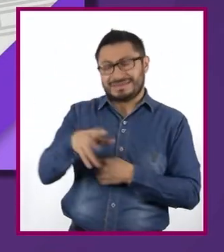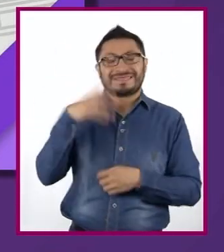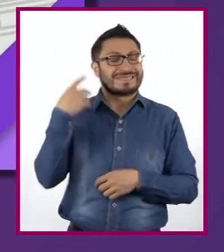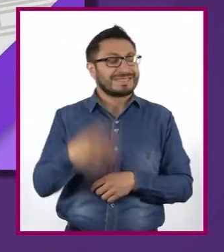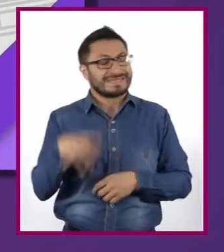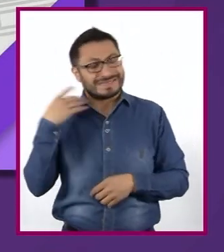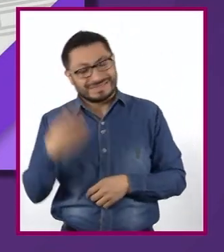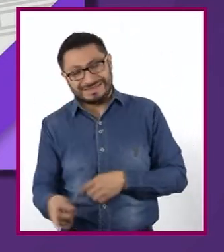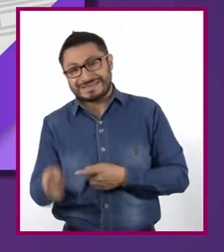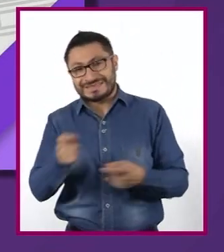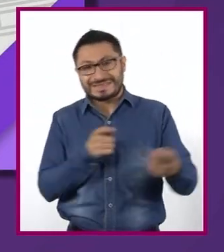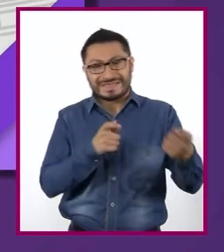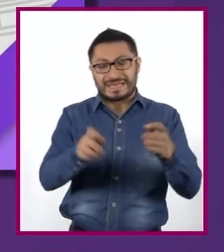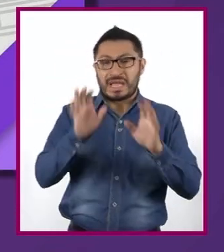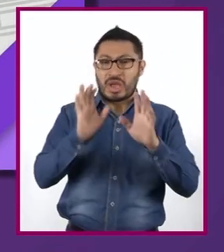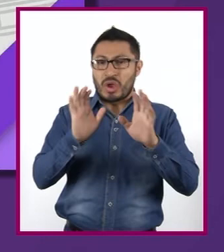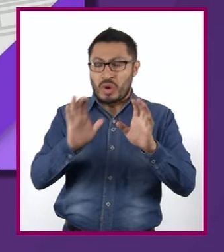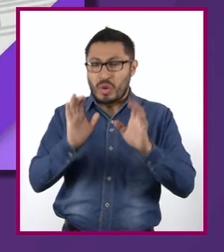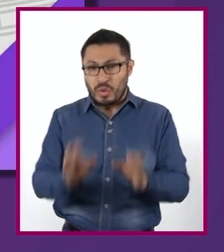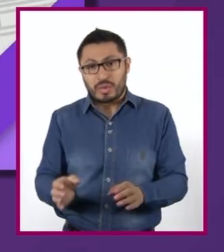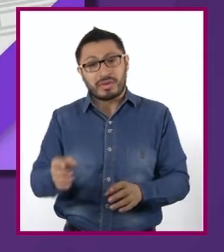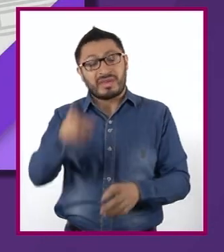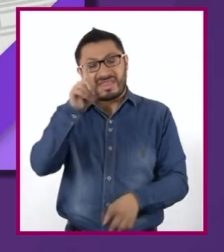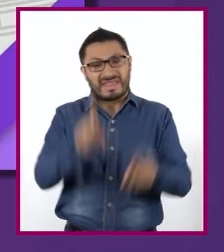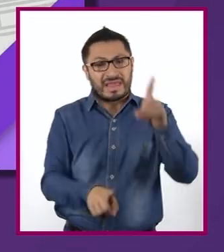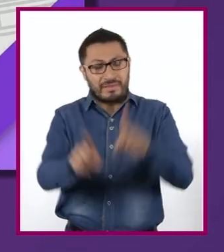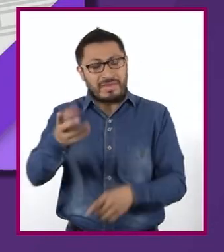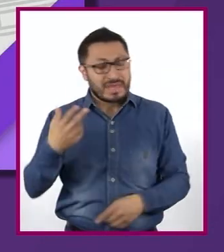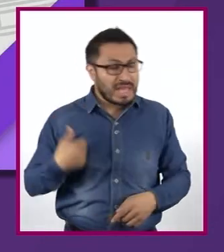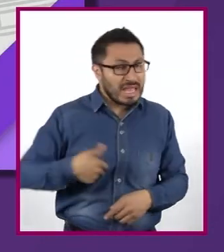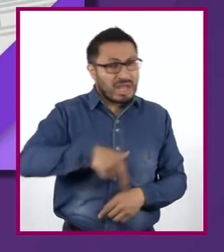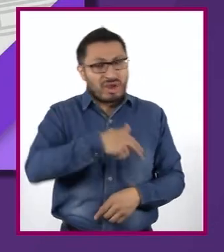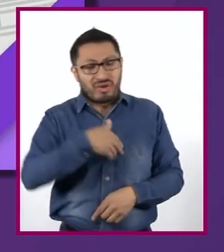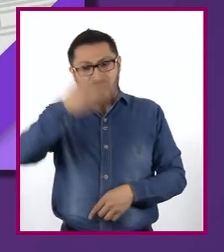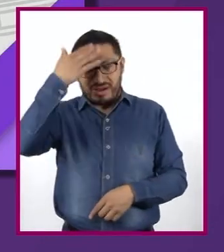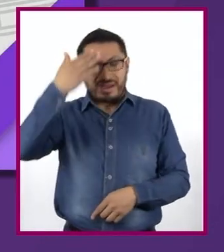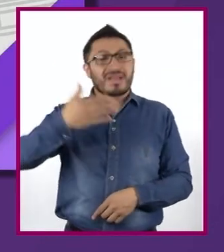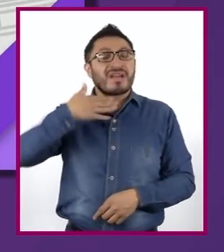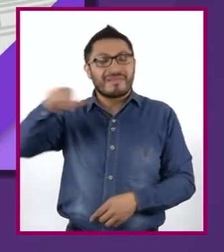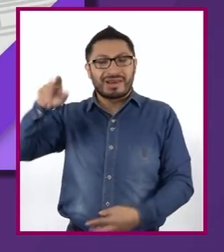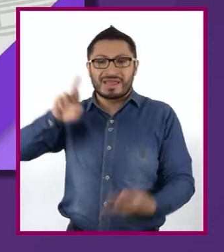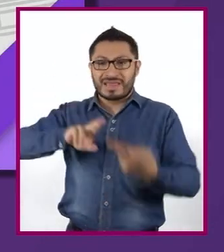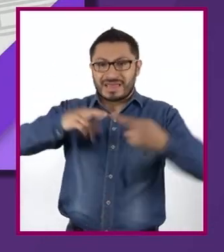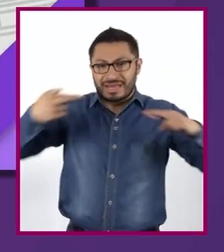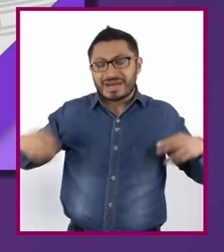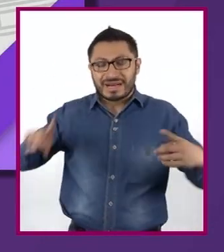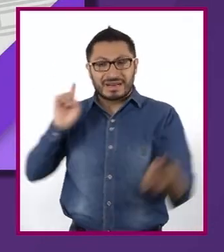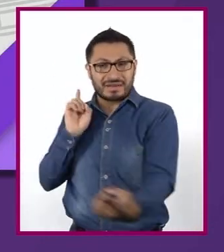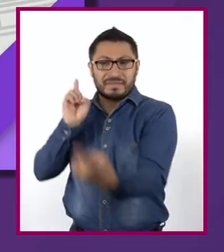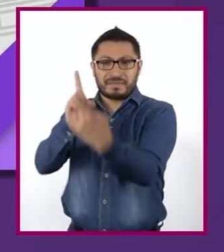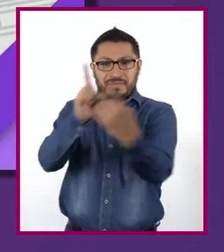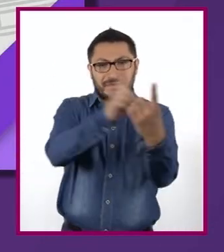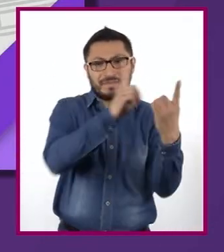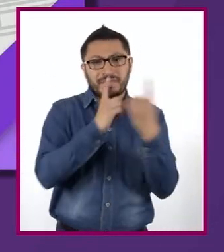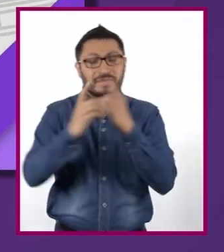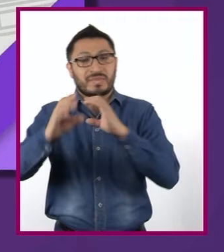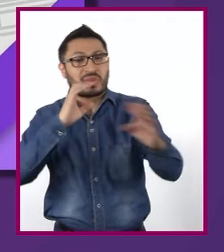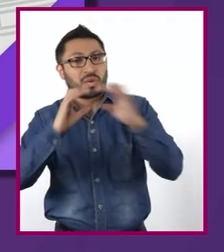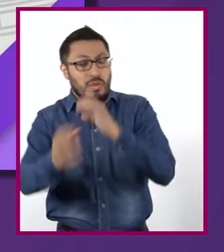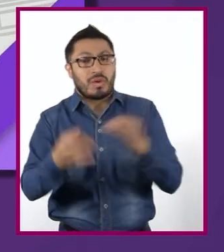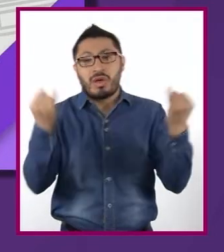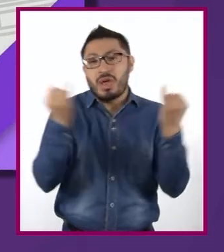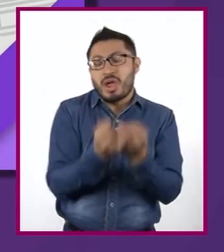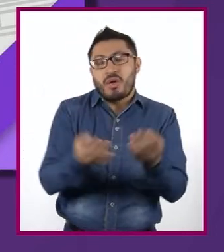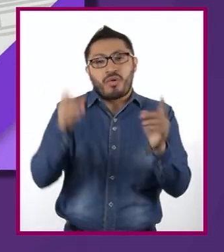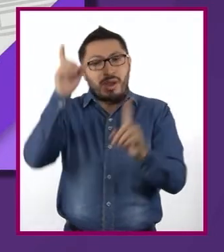controlar depende en algún grado de nuestra capacidad para relacionarnos con los demás, pero también de la capacidad de